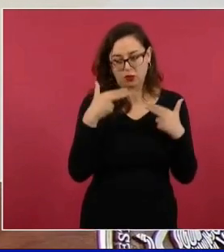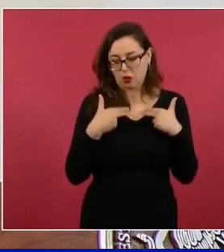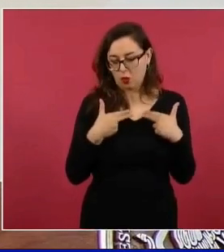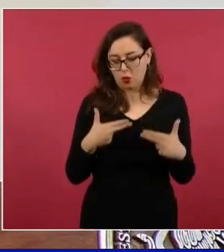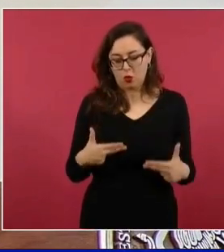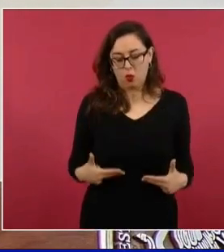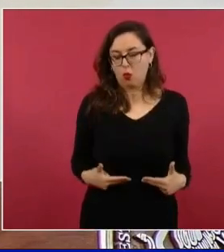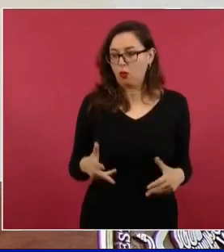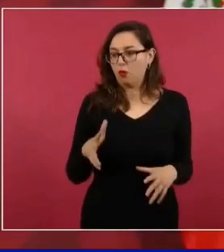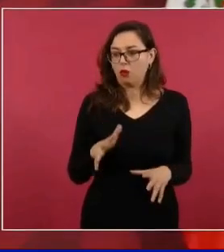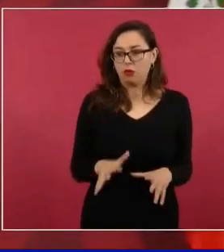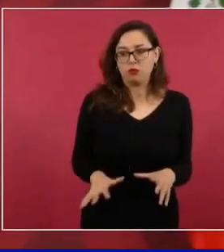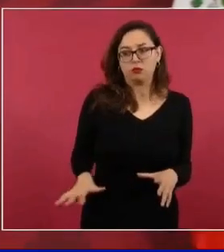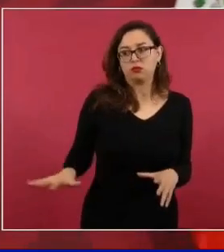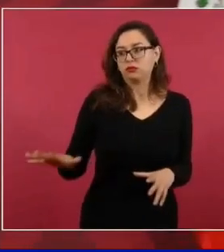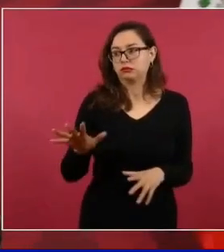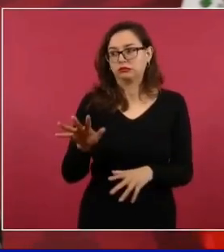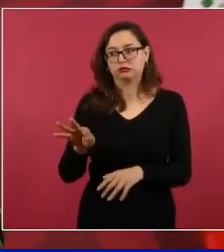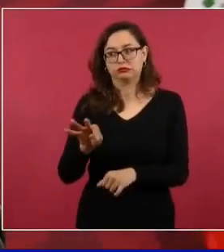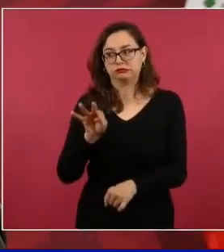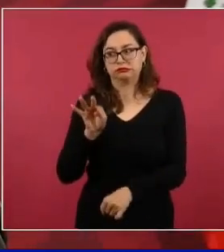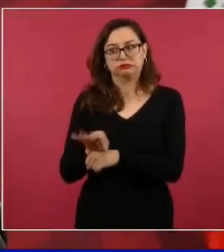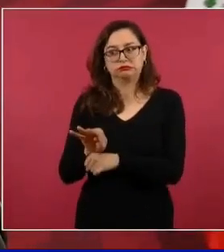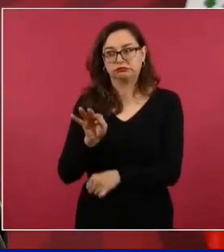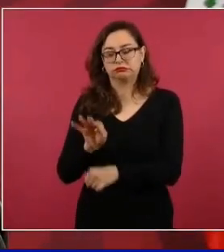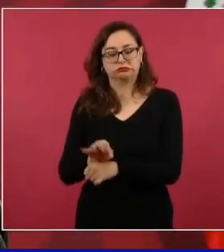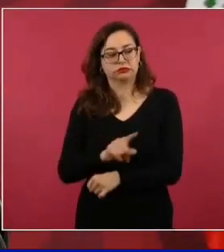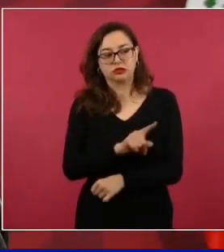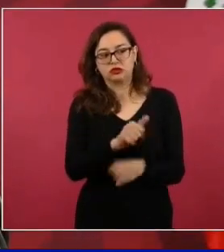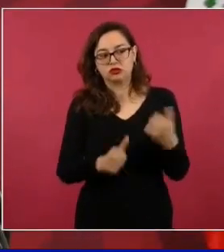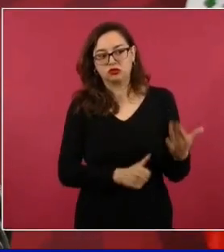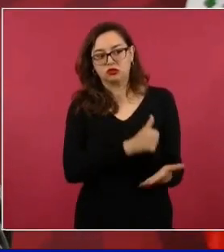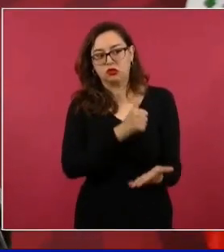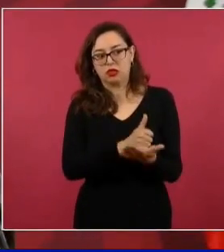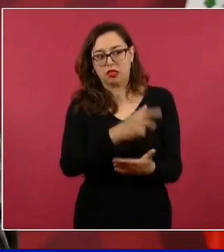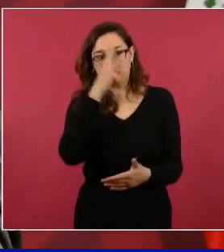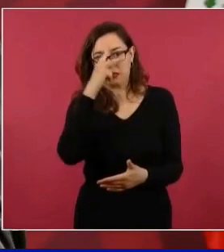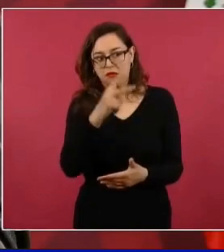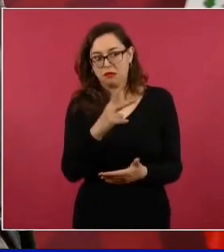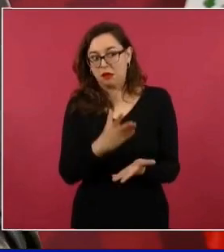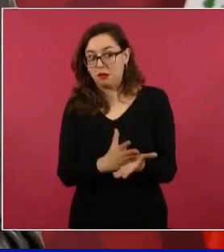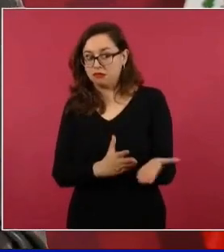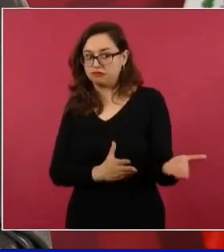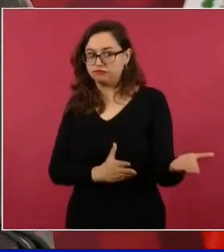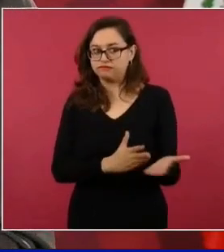de no haber tomado la Ciudad de México a pesar del triunfo